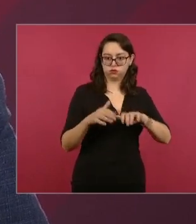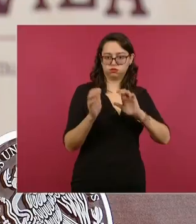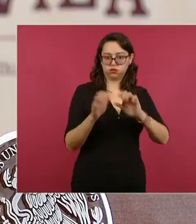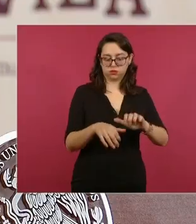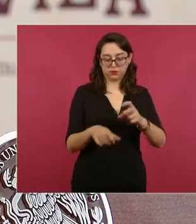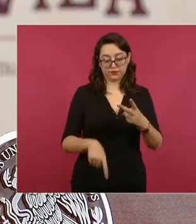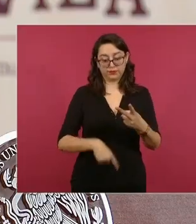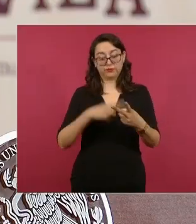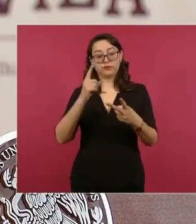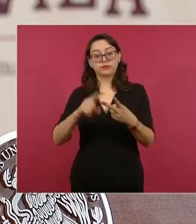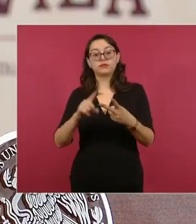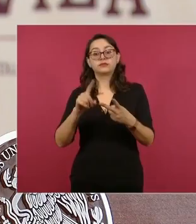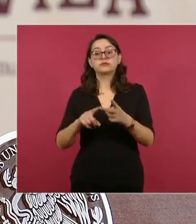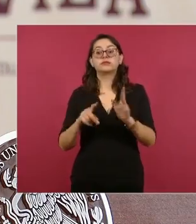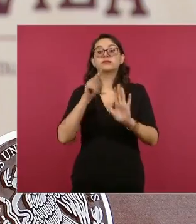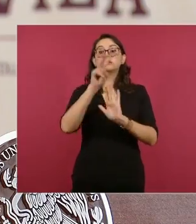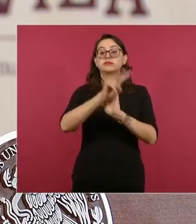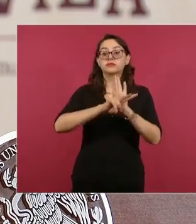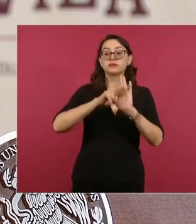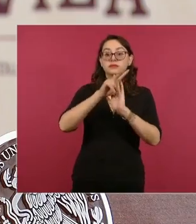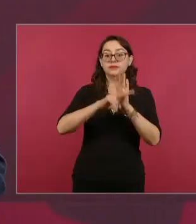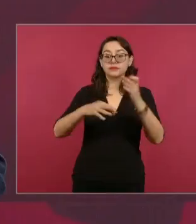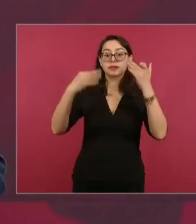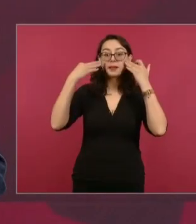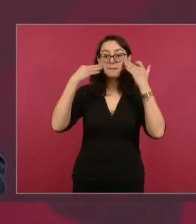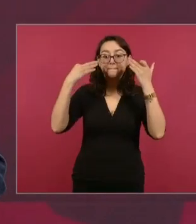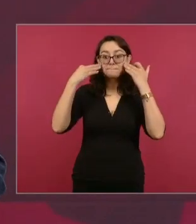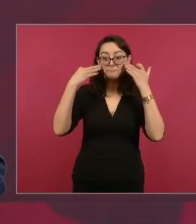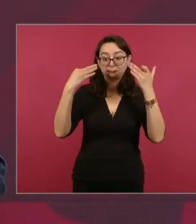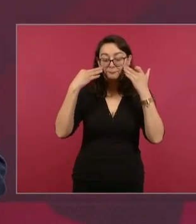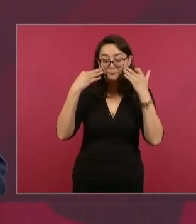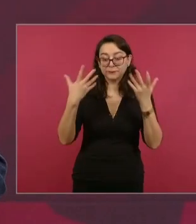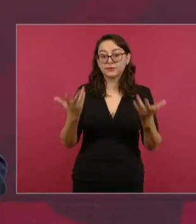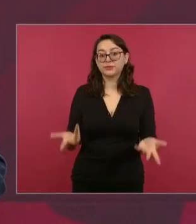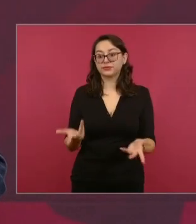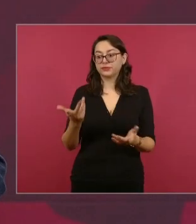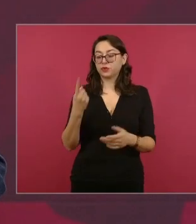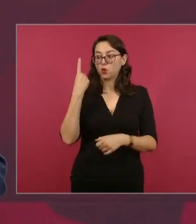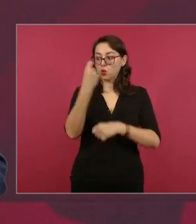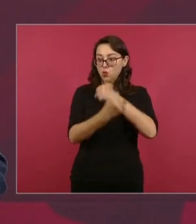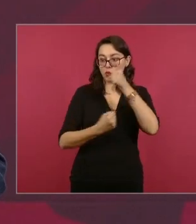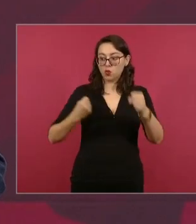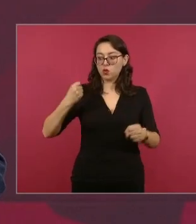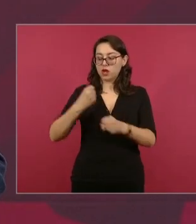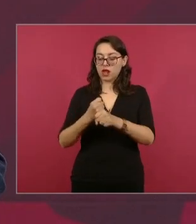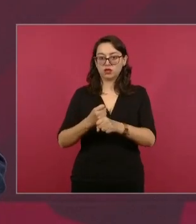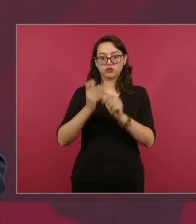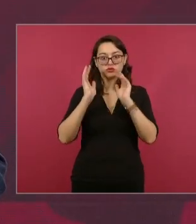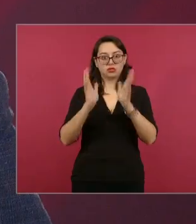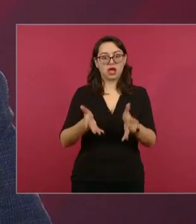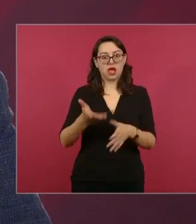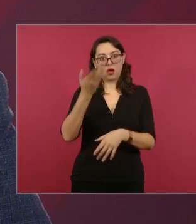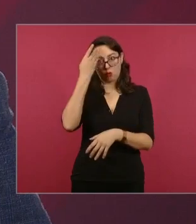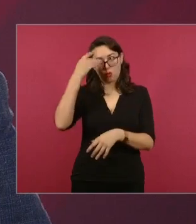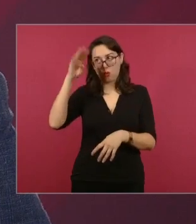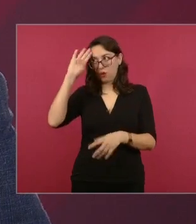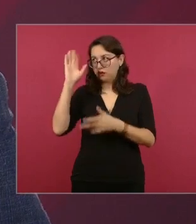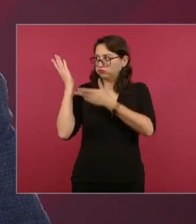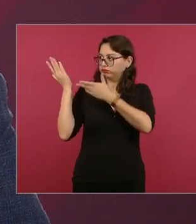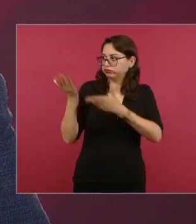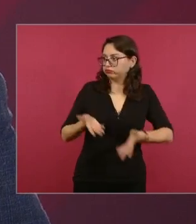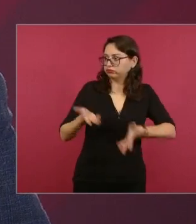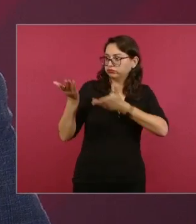transmisión de un video como testimonio, un año de médicos cubanos en México. Y el segundo tema, el avance